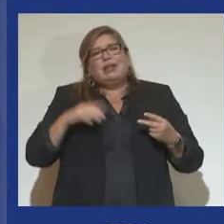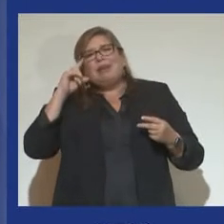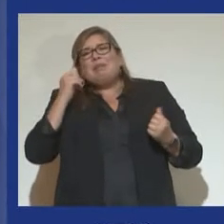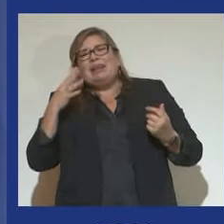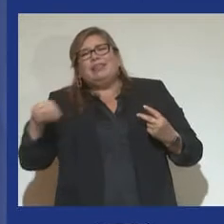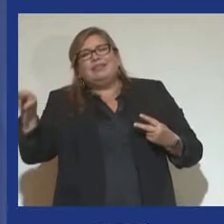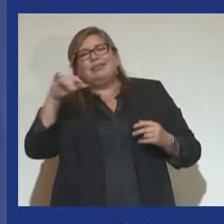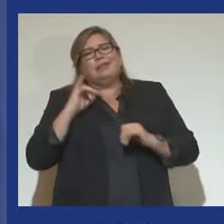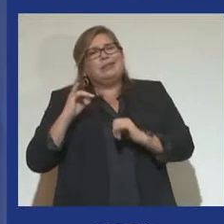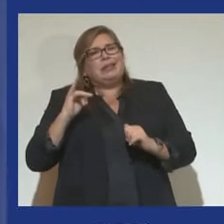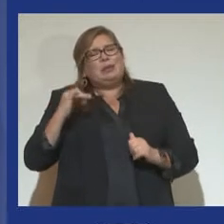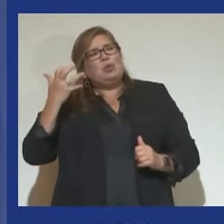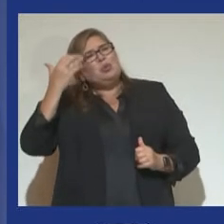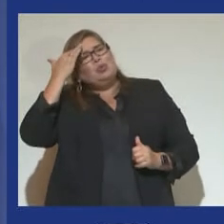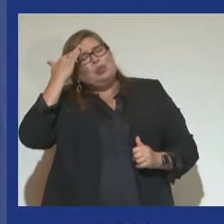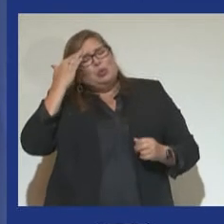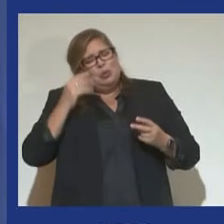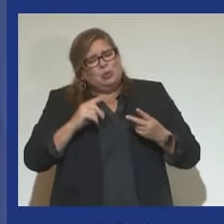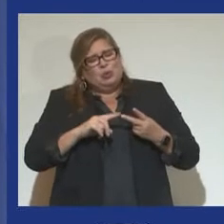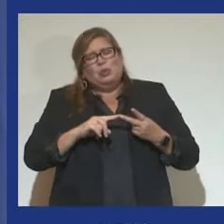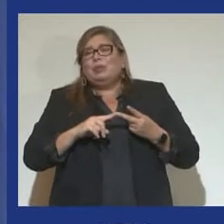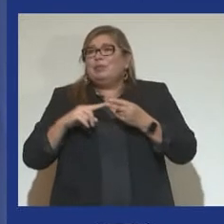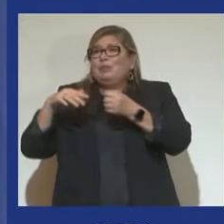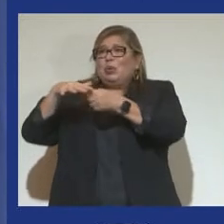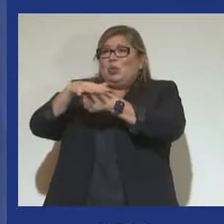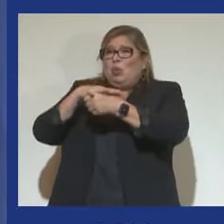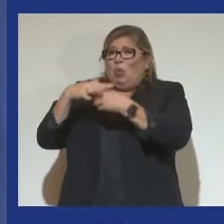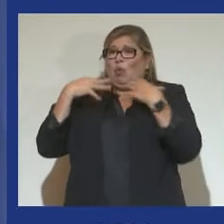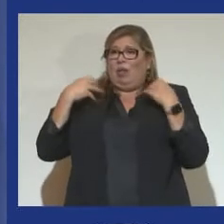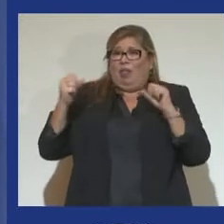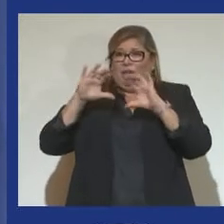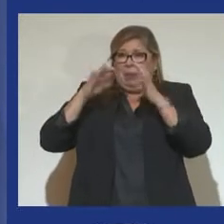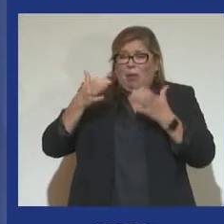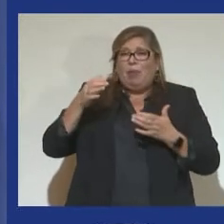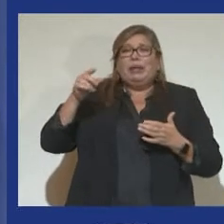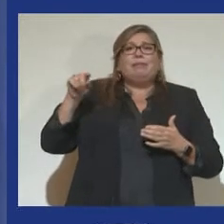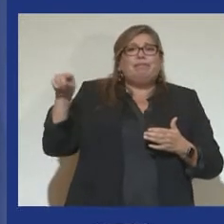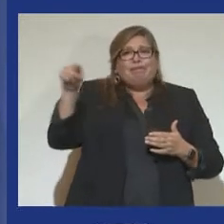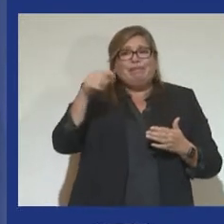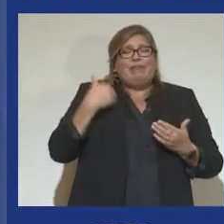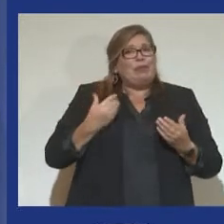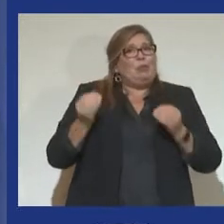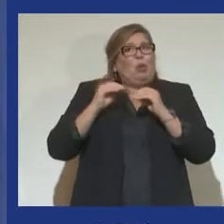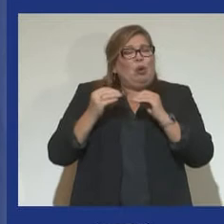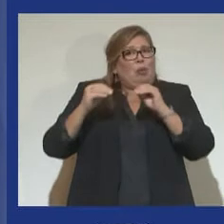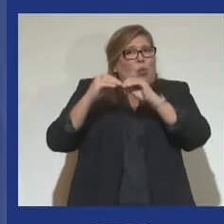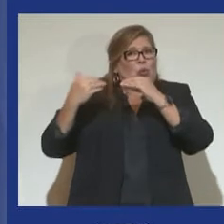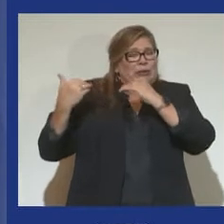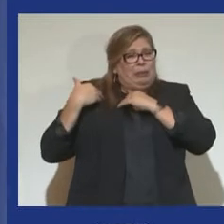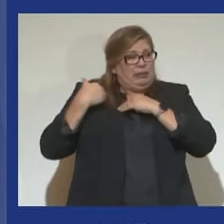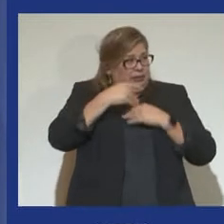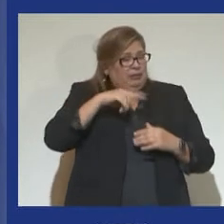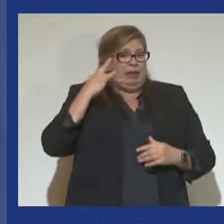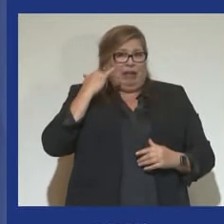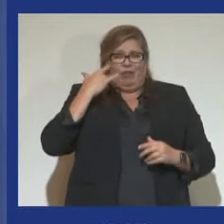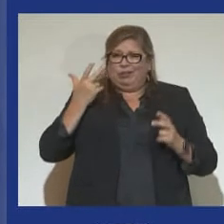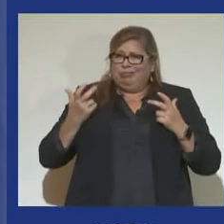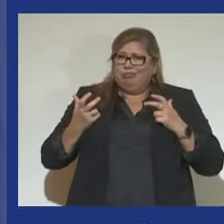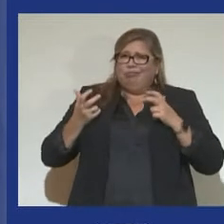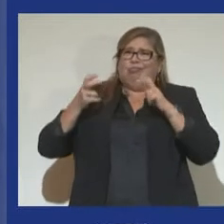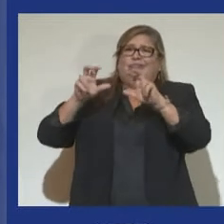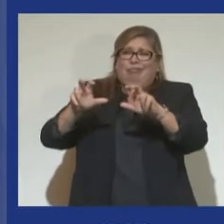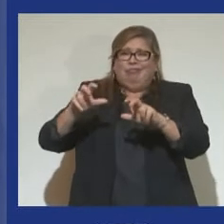una pregunta que mucha gente tiene en mente los departamentos de salud local tiene una responsabilidad